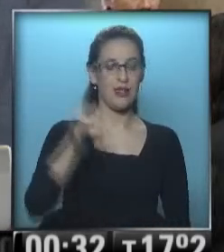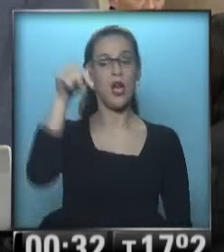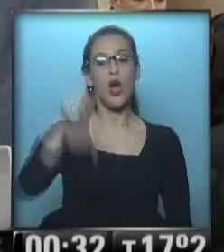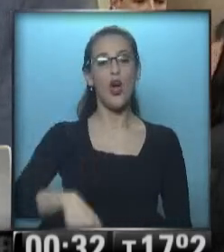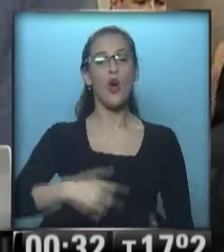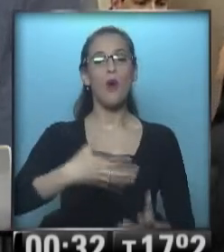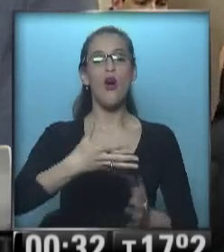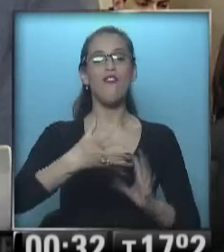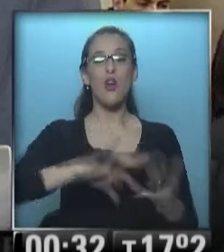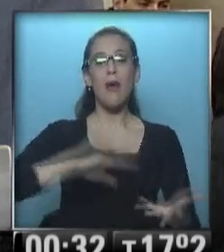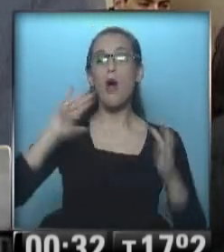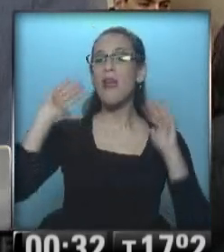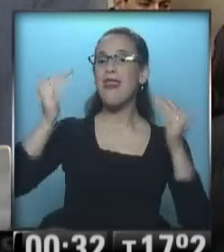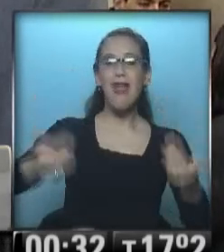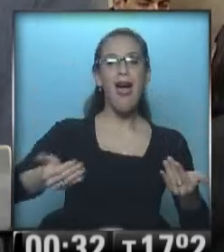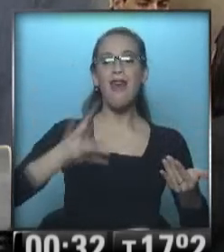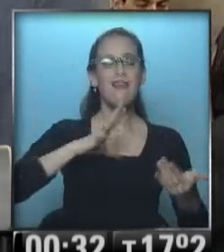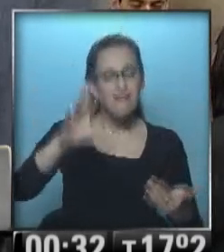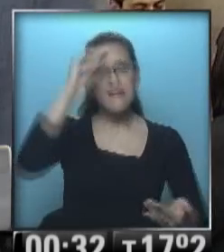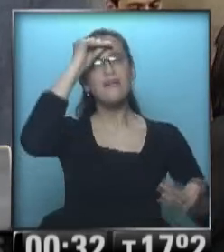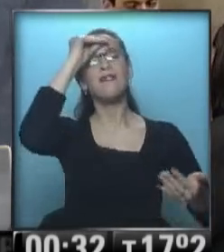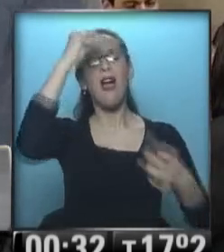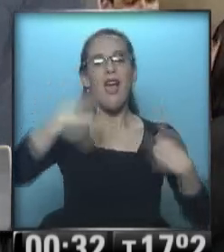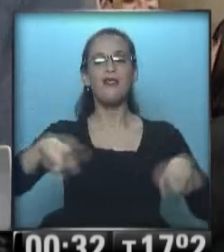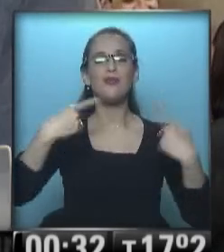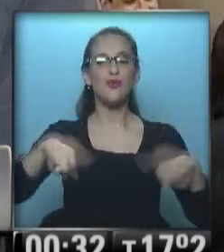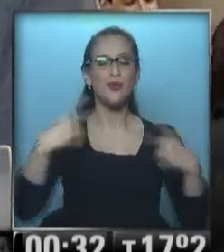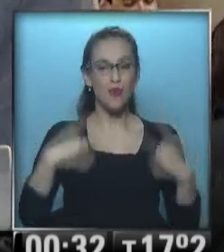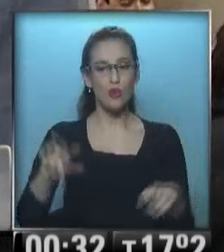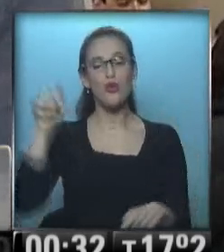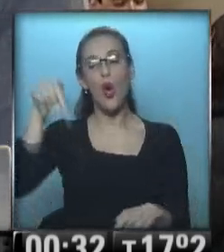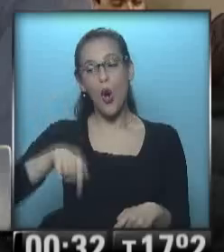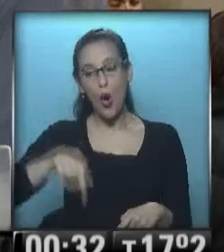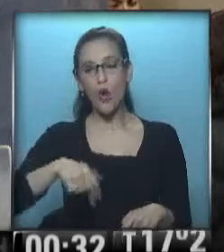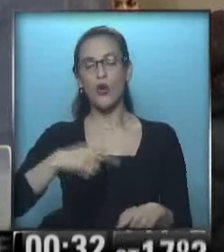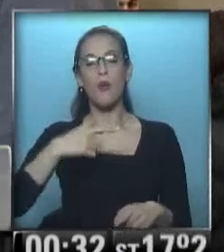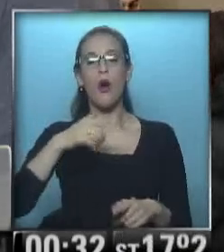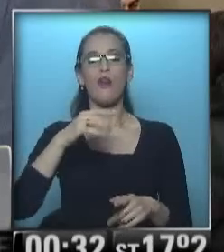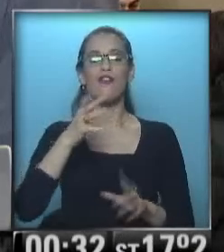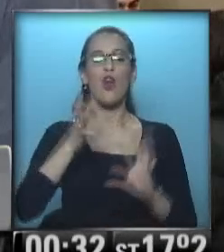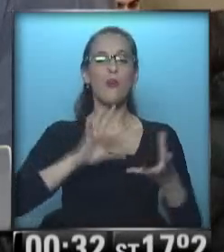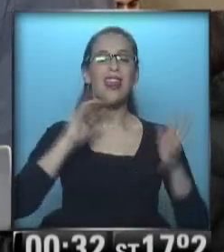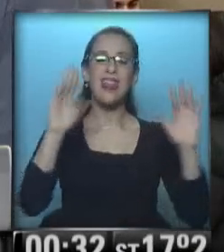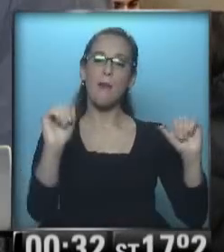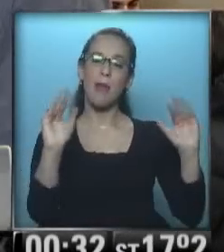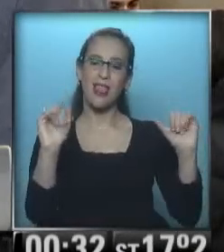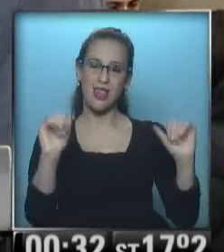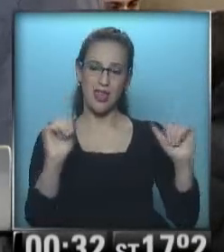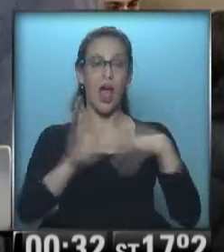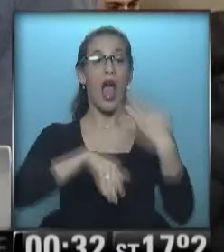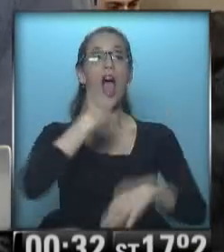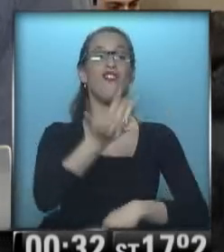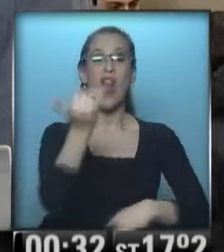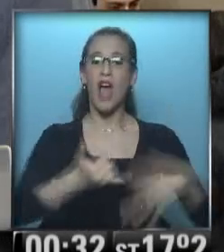nos ha dejado Gustavo Cerati es lo que califica esta despedida que están haciendo sus fans. Afuera llueve y hace frío. Hace